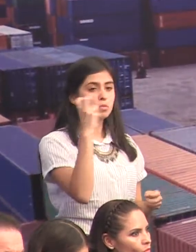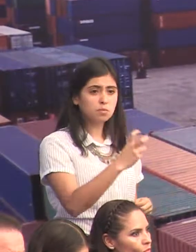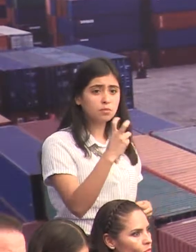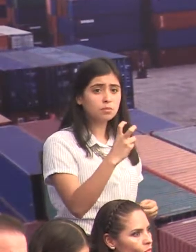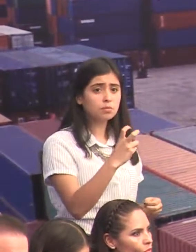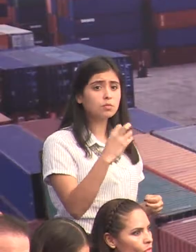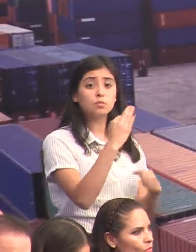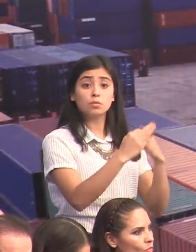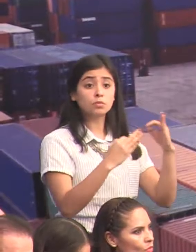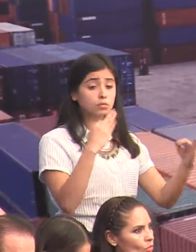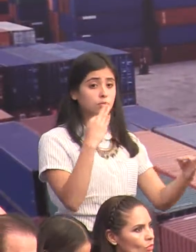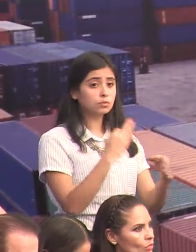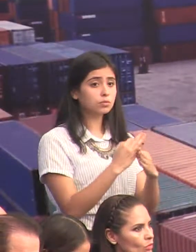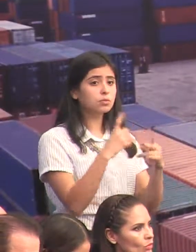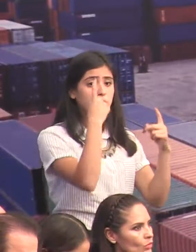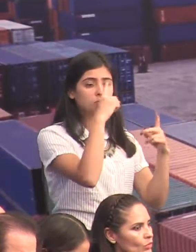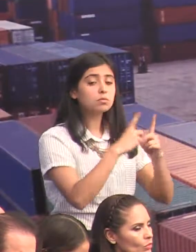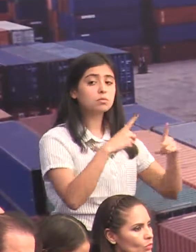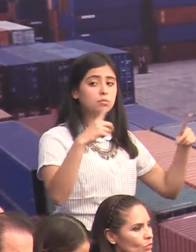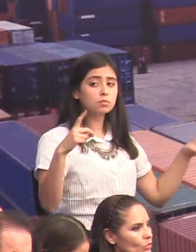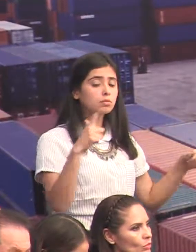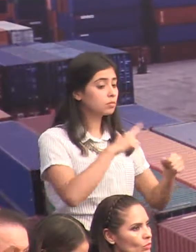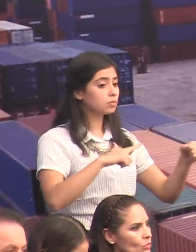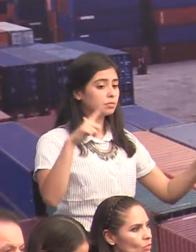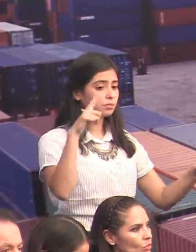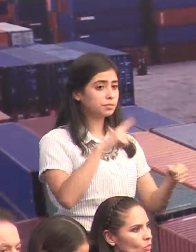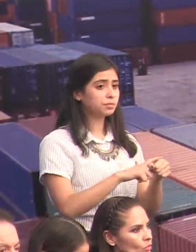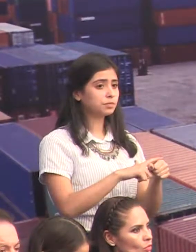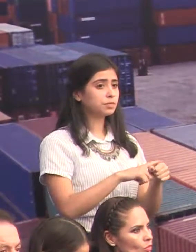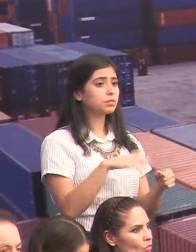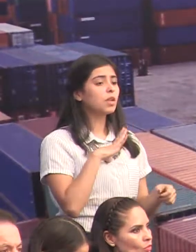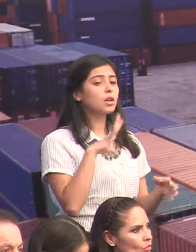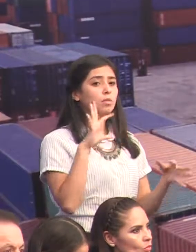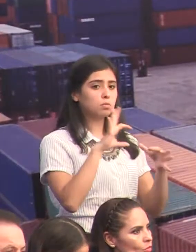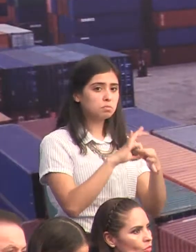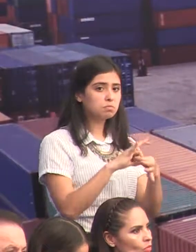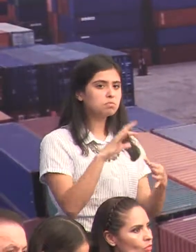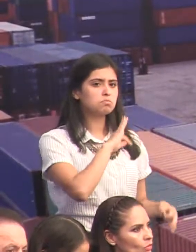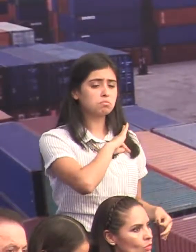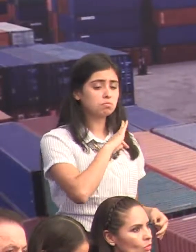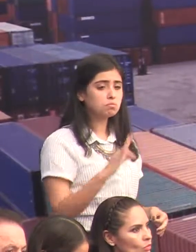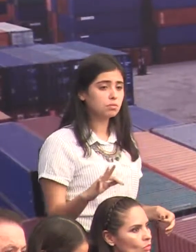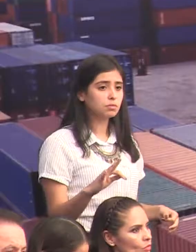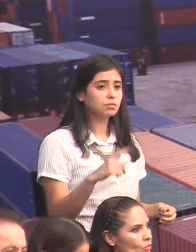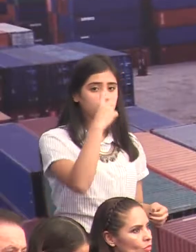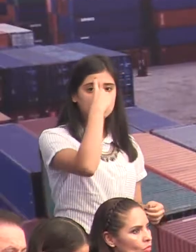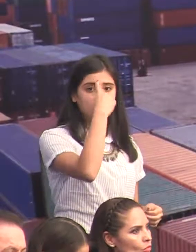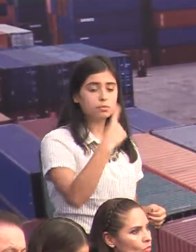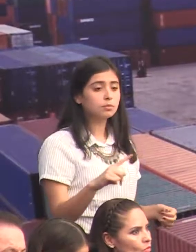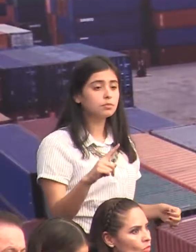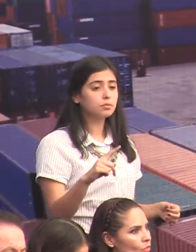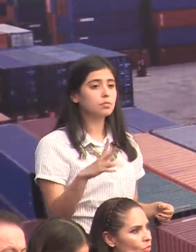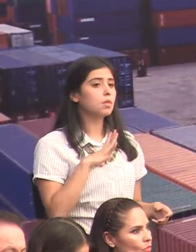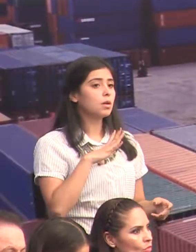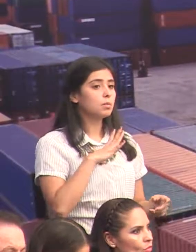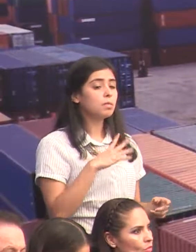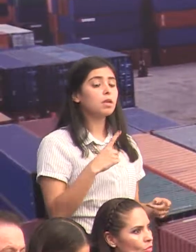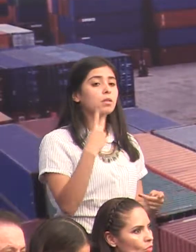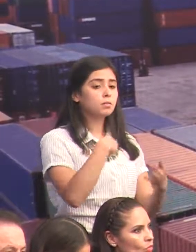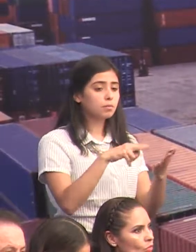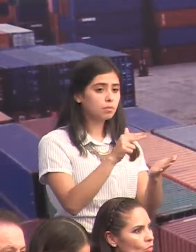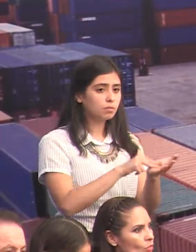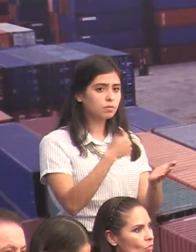fundamental, de hacer esto con ustedes y por la gente. Por eso nosotros desde la Autoridad para el Desarrollo de las Zonas